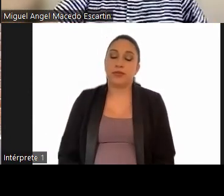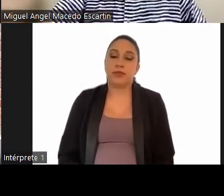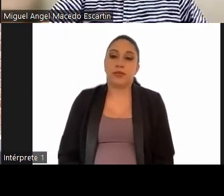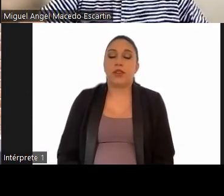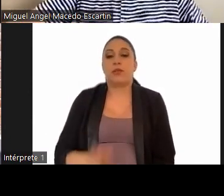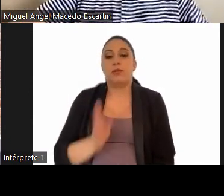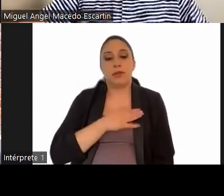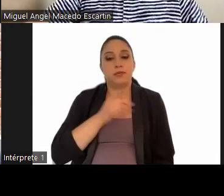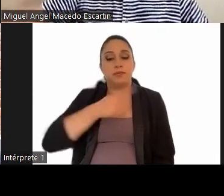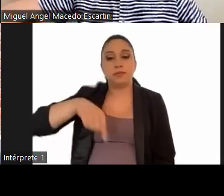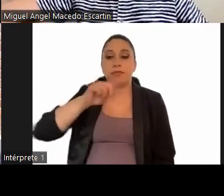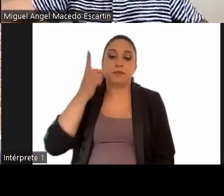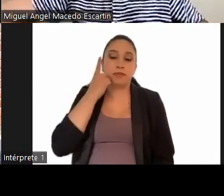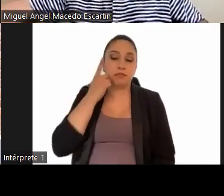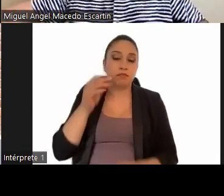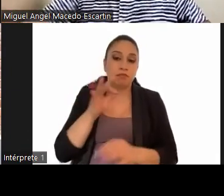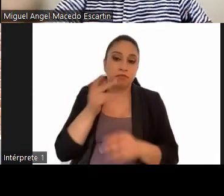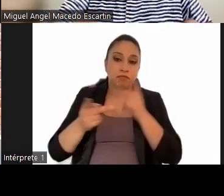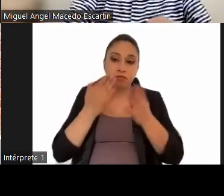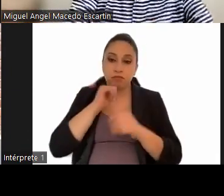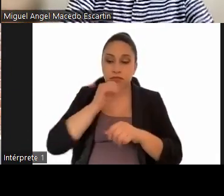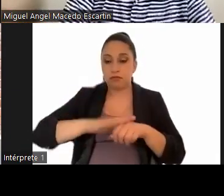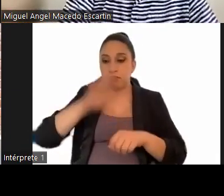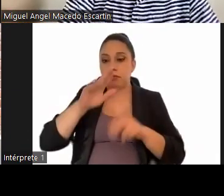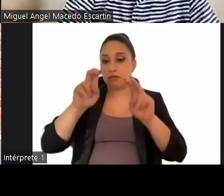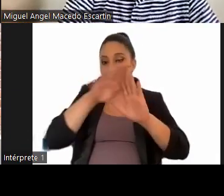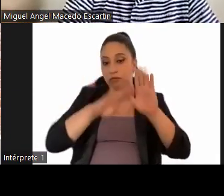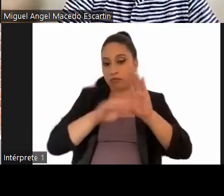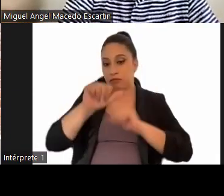la voz, agotados los asuntos en cartera, se levanta la sesión, siendo la